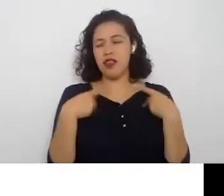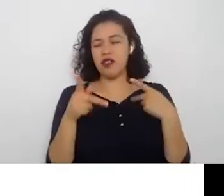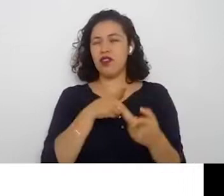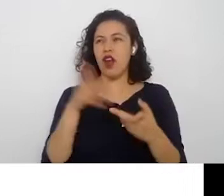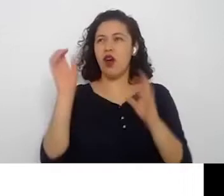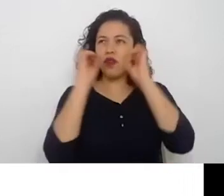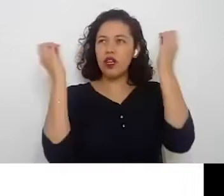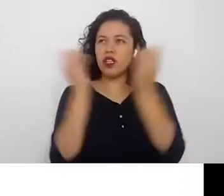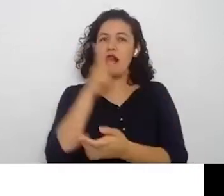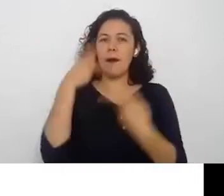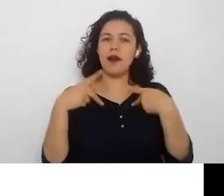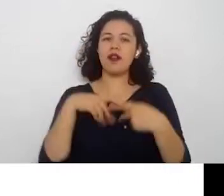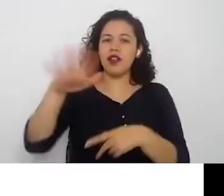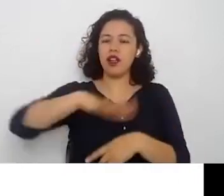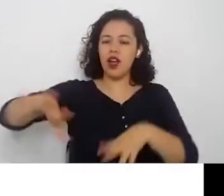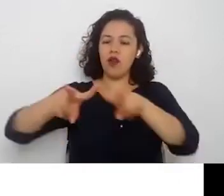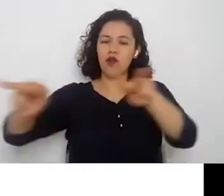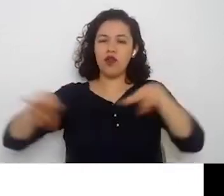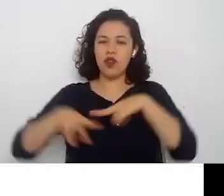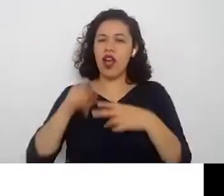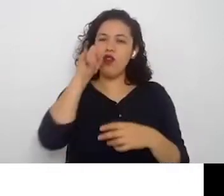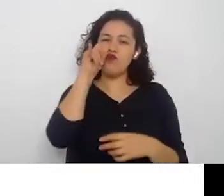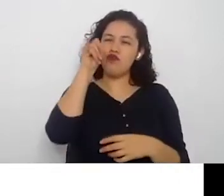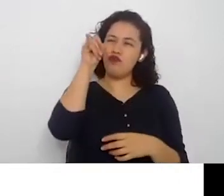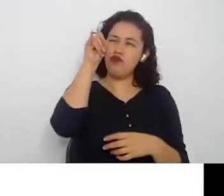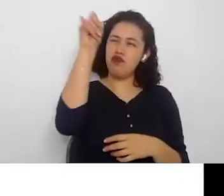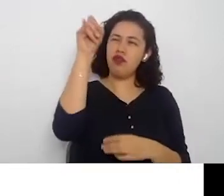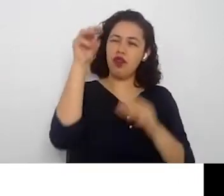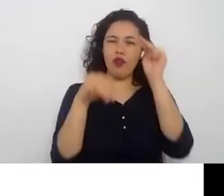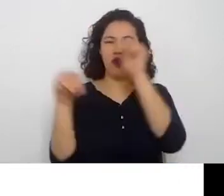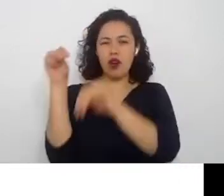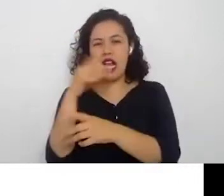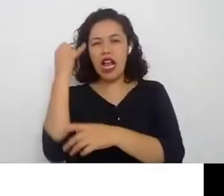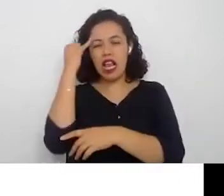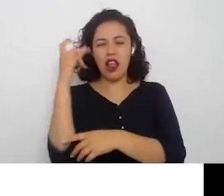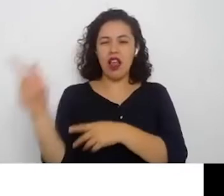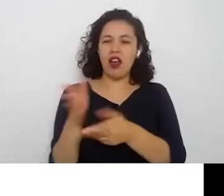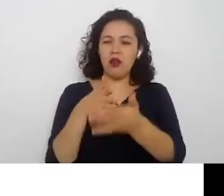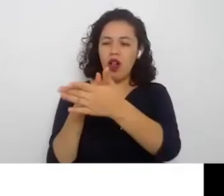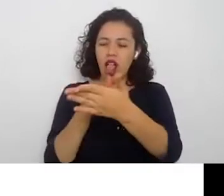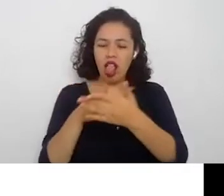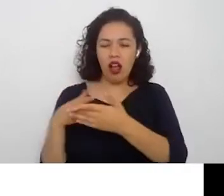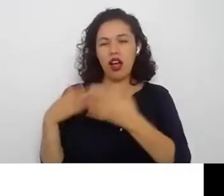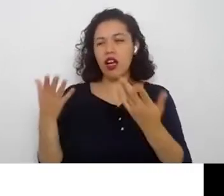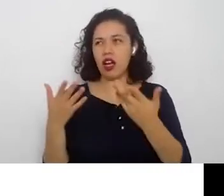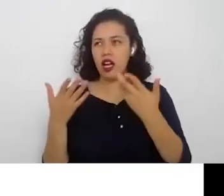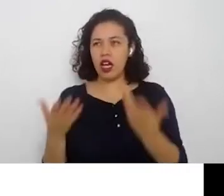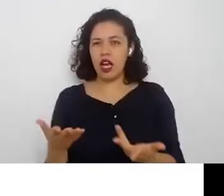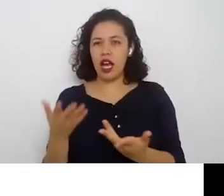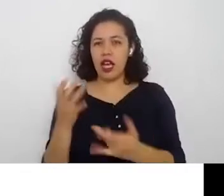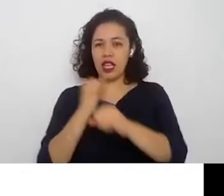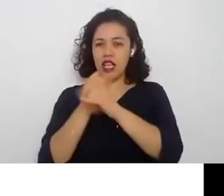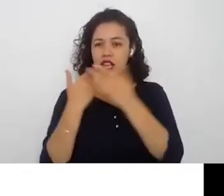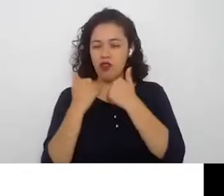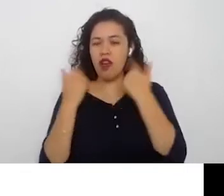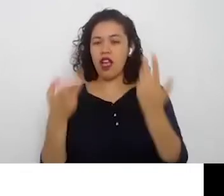por las personas vulnerables en espacios totalmente inaccesibles. Ok,